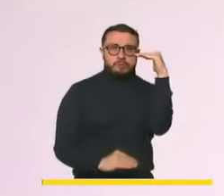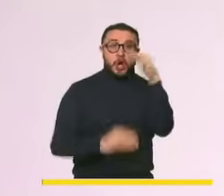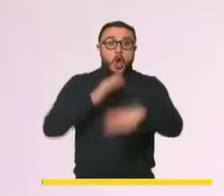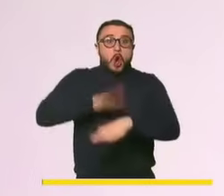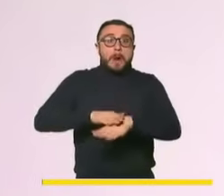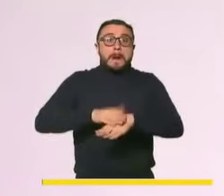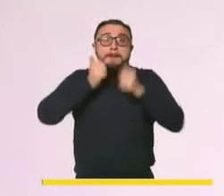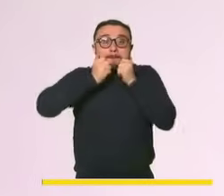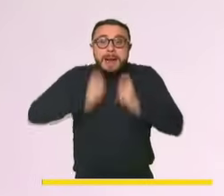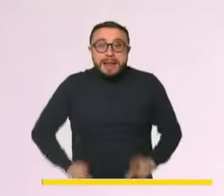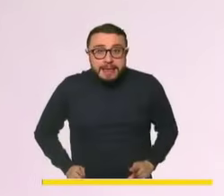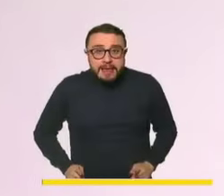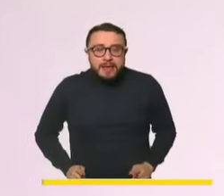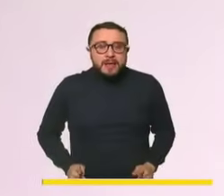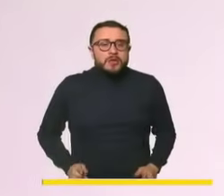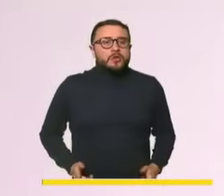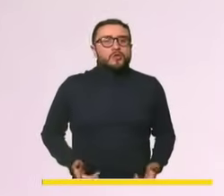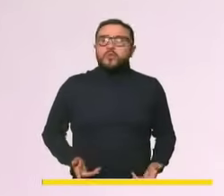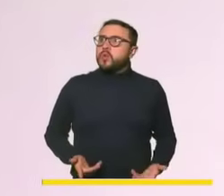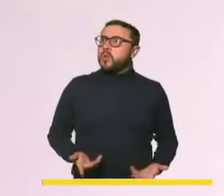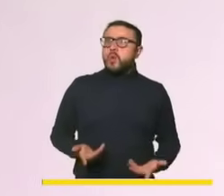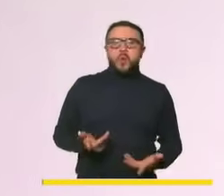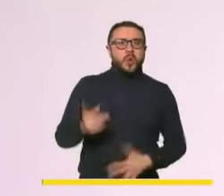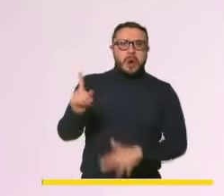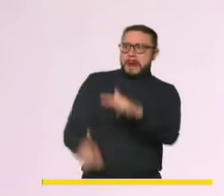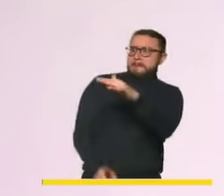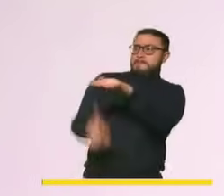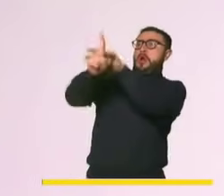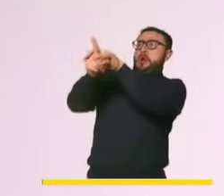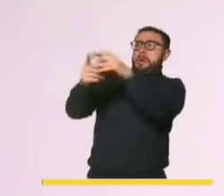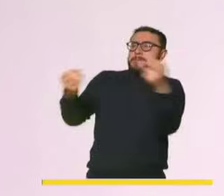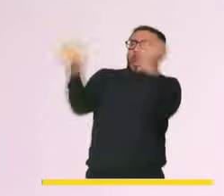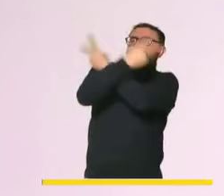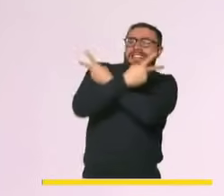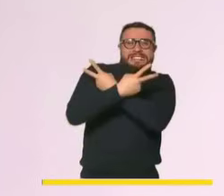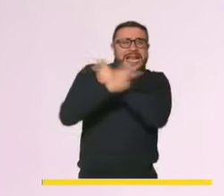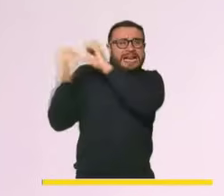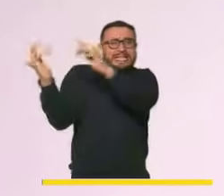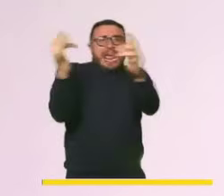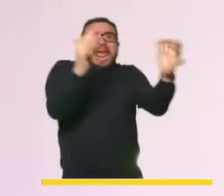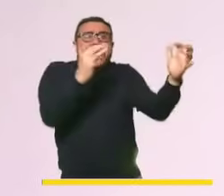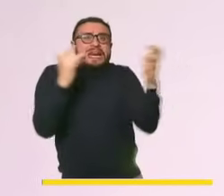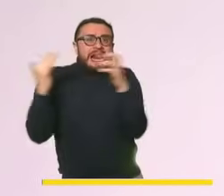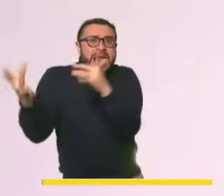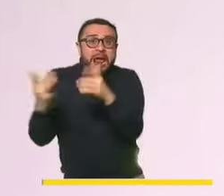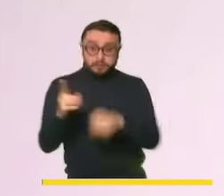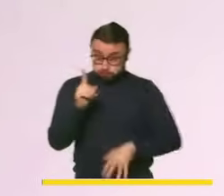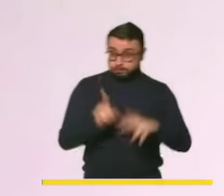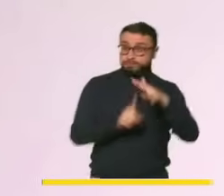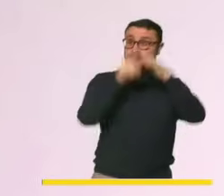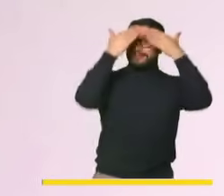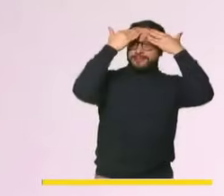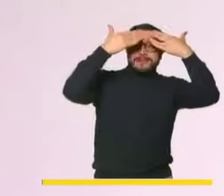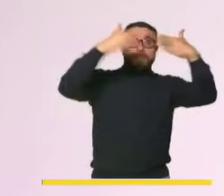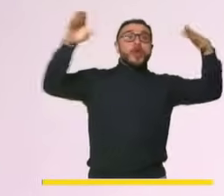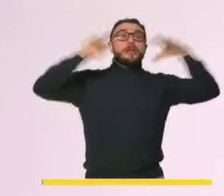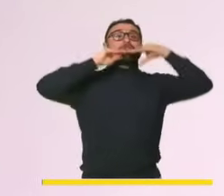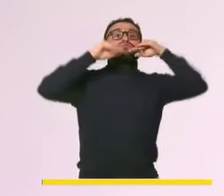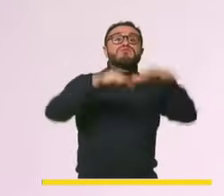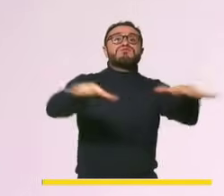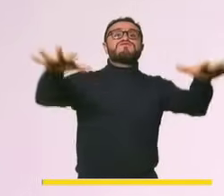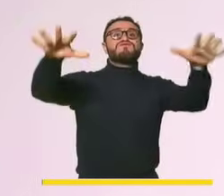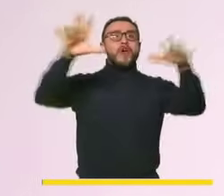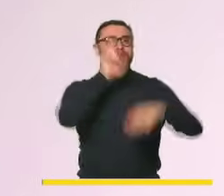humanidad, lo que nace es barbaridad. No nace democracia, no nace